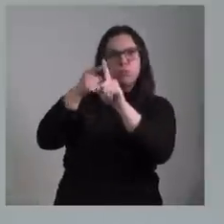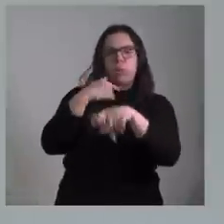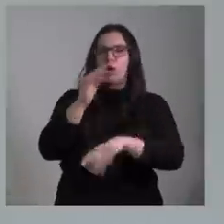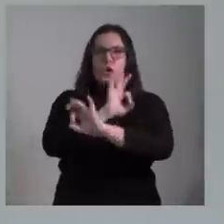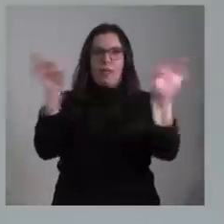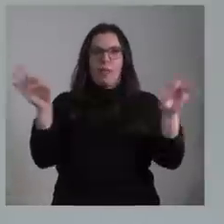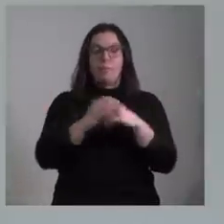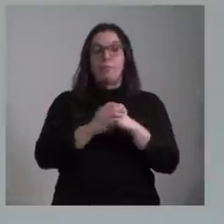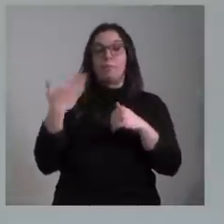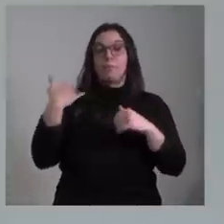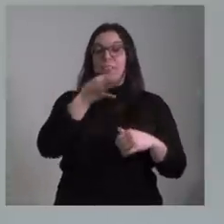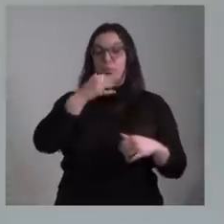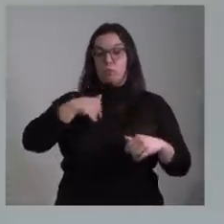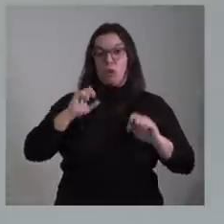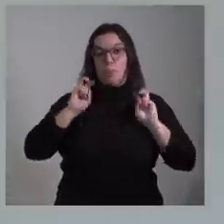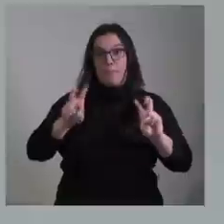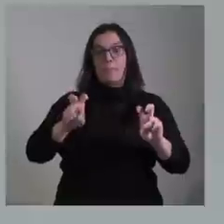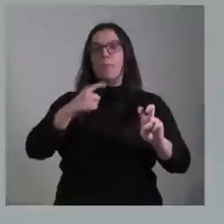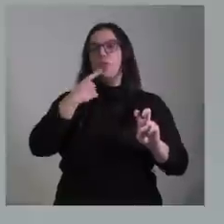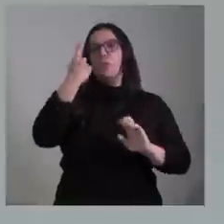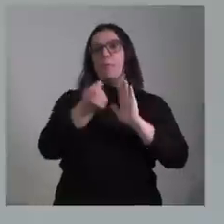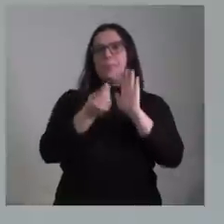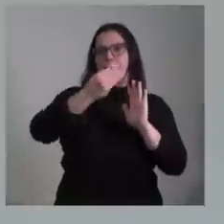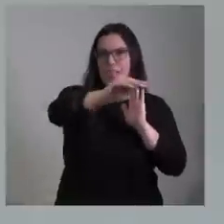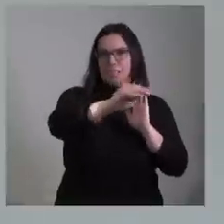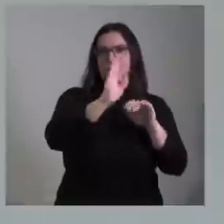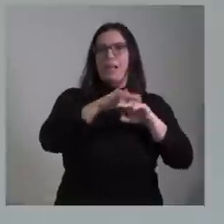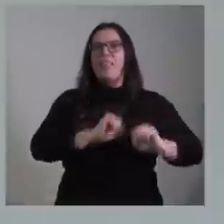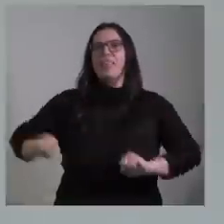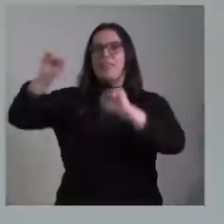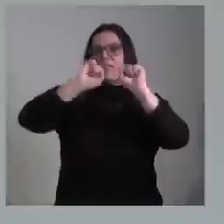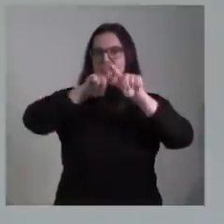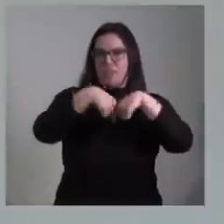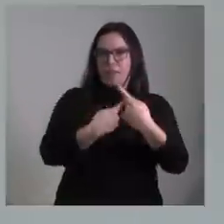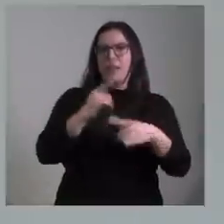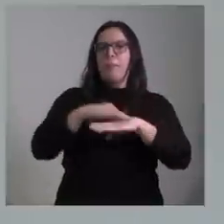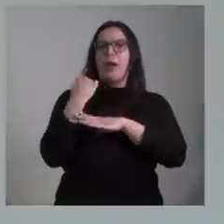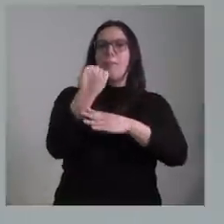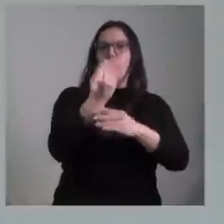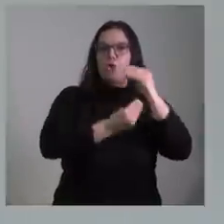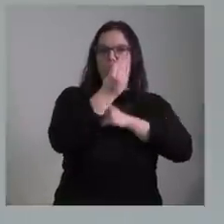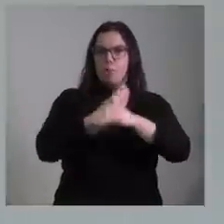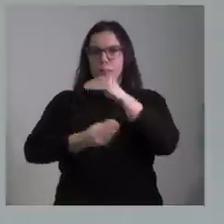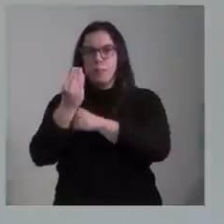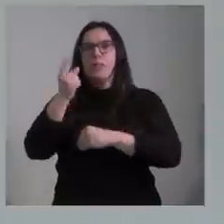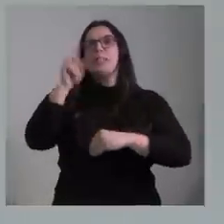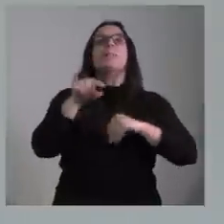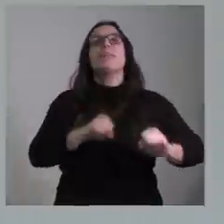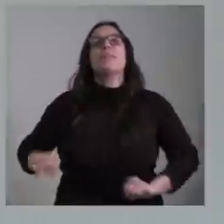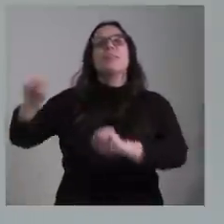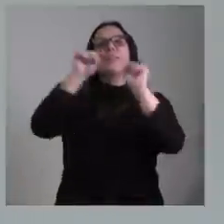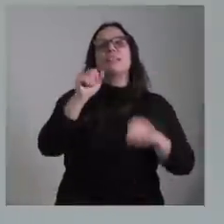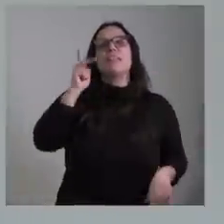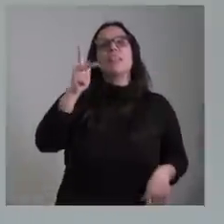al comienzo de mi intervención Esta es una medida más de defensa de la familia de apoyo a la natalidad y de defensa del derecho